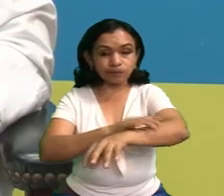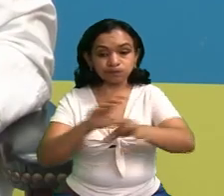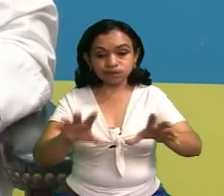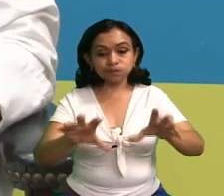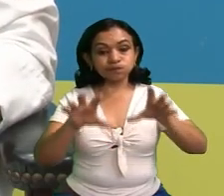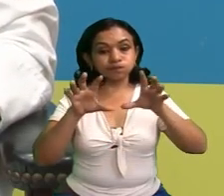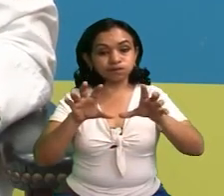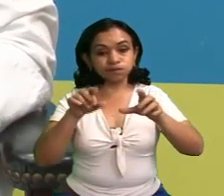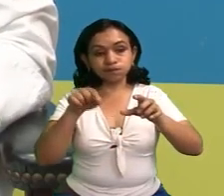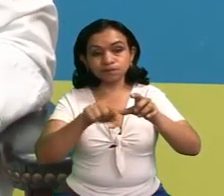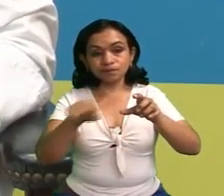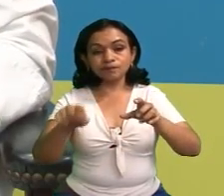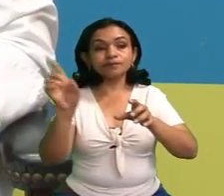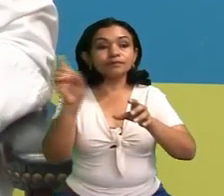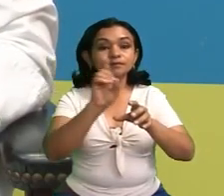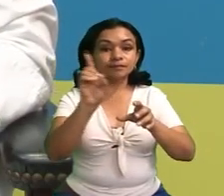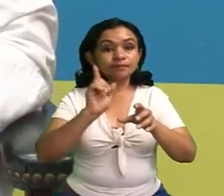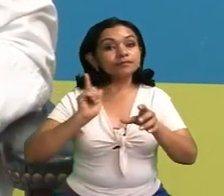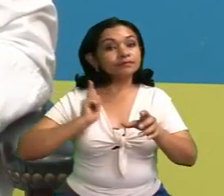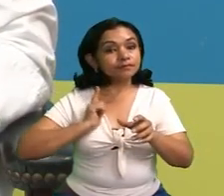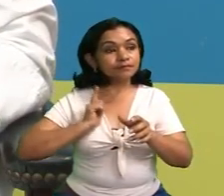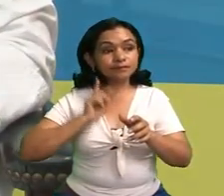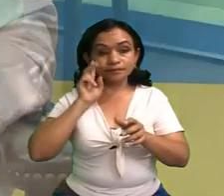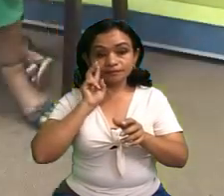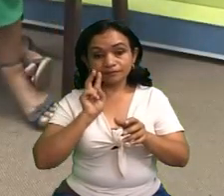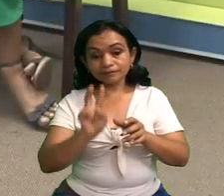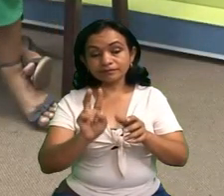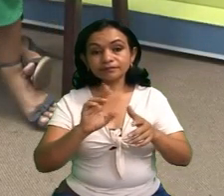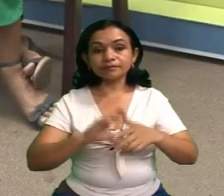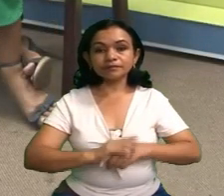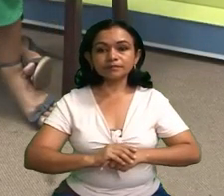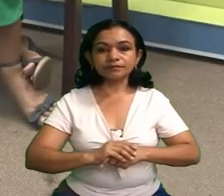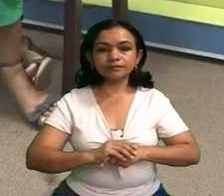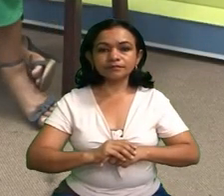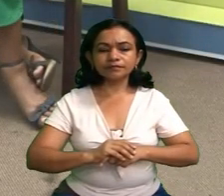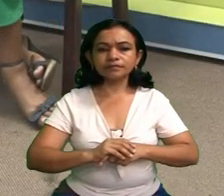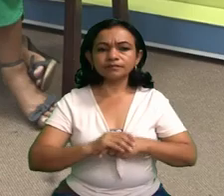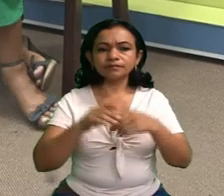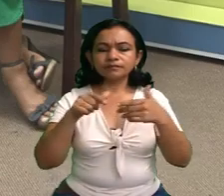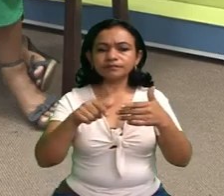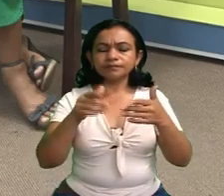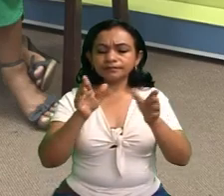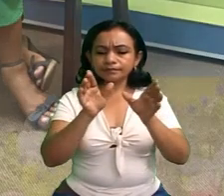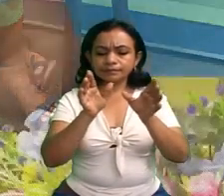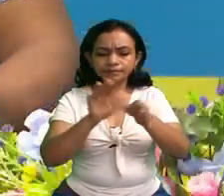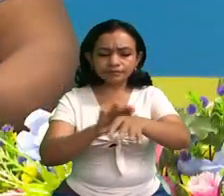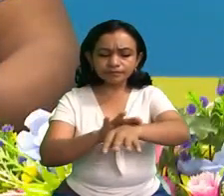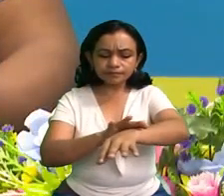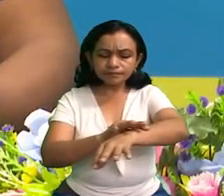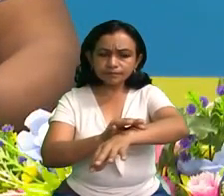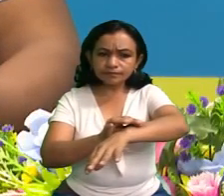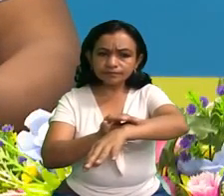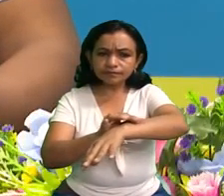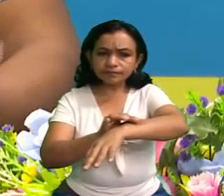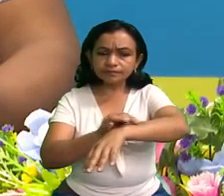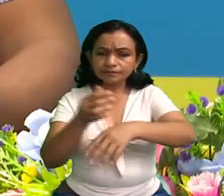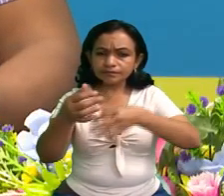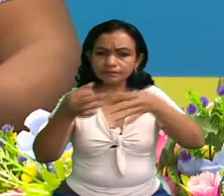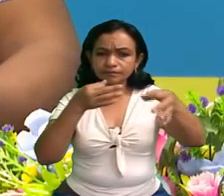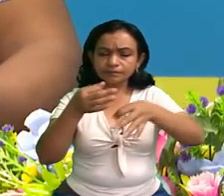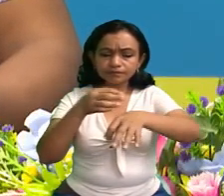que es principalmente donde nosotros las observamos. Ahora, esta parte de la piel que usted me dice es